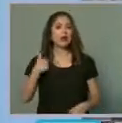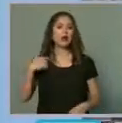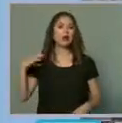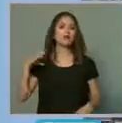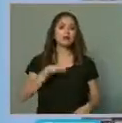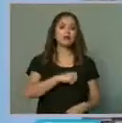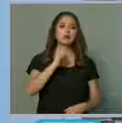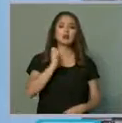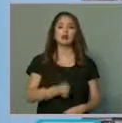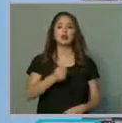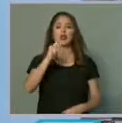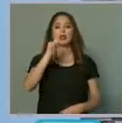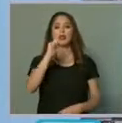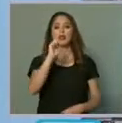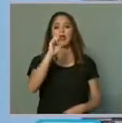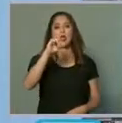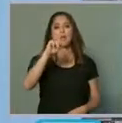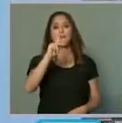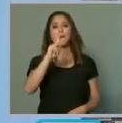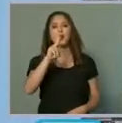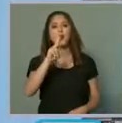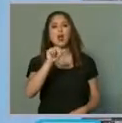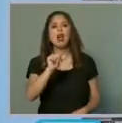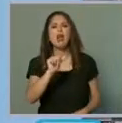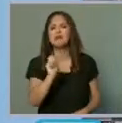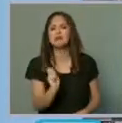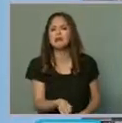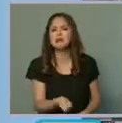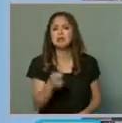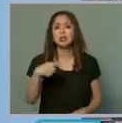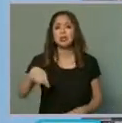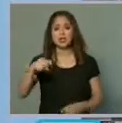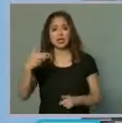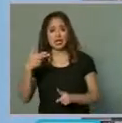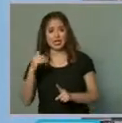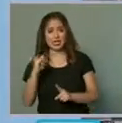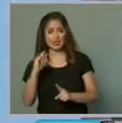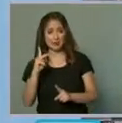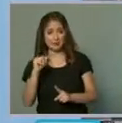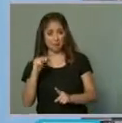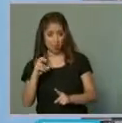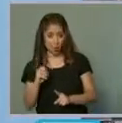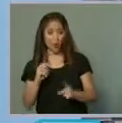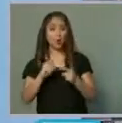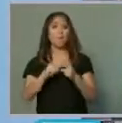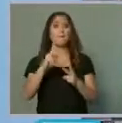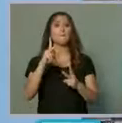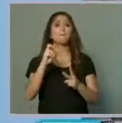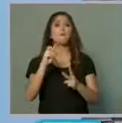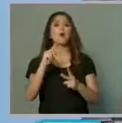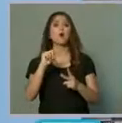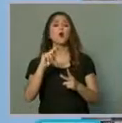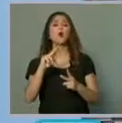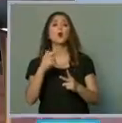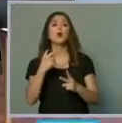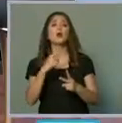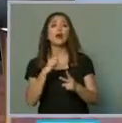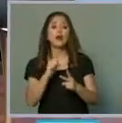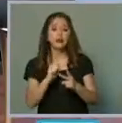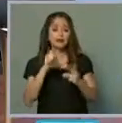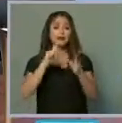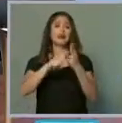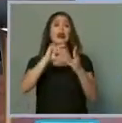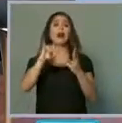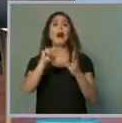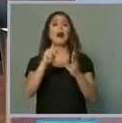Pero resulta que el tempura es hispano-portugués japonés. ¿Cómo? Claro. Es una colaboración. Claro, Es un porque featuring.